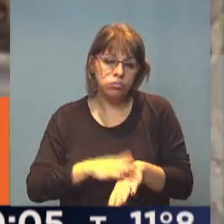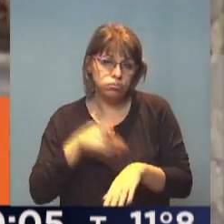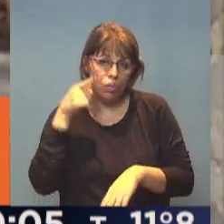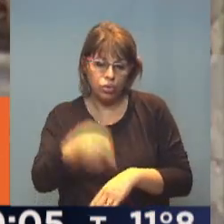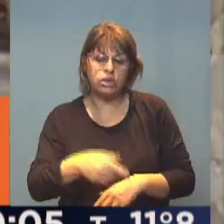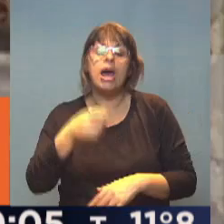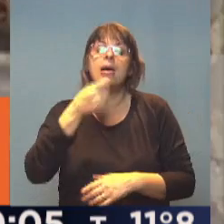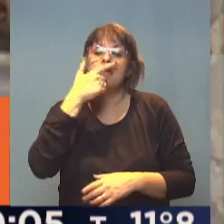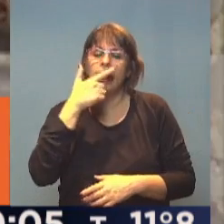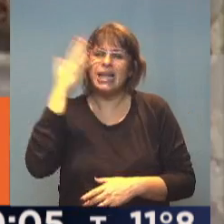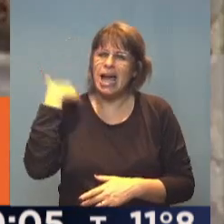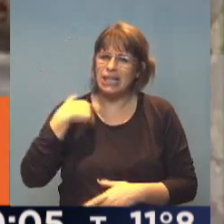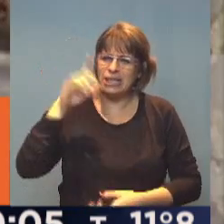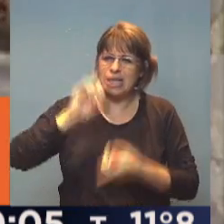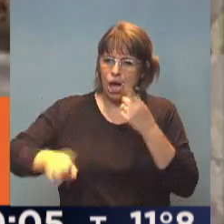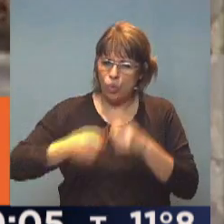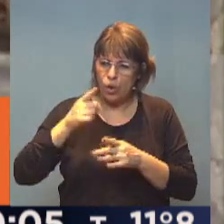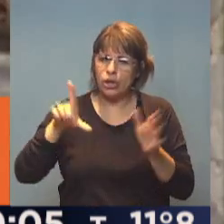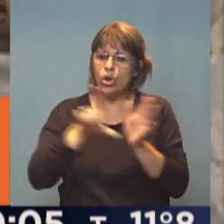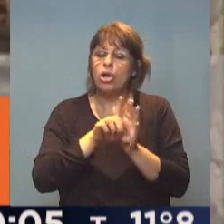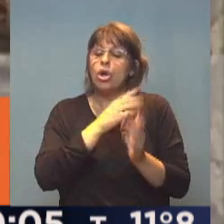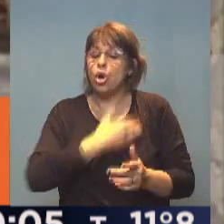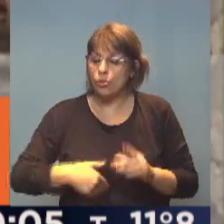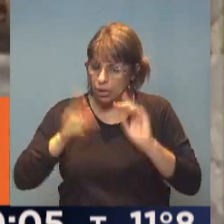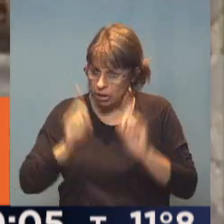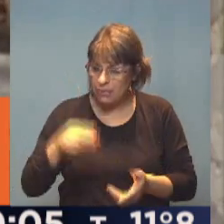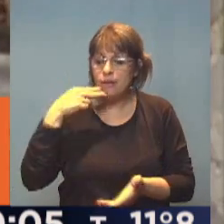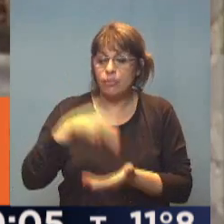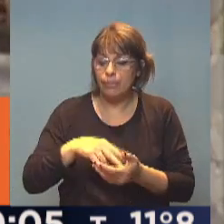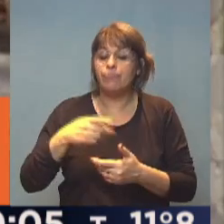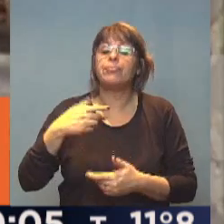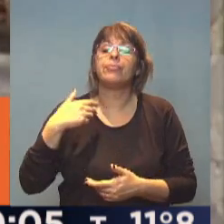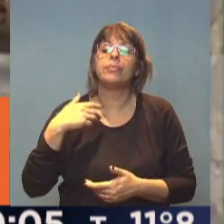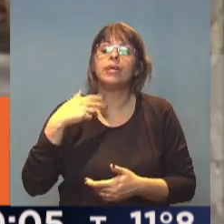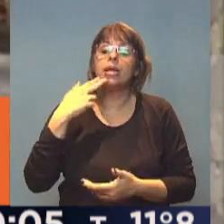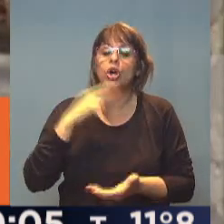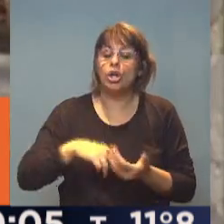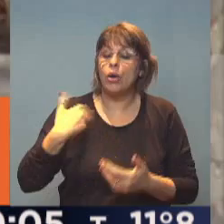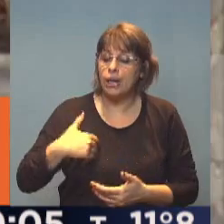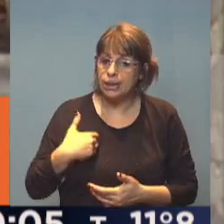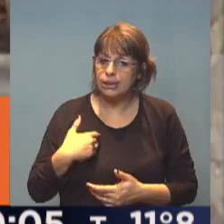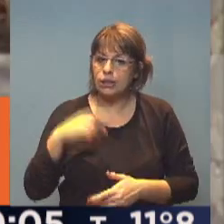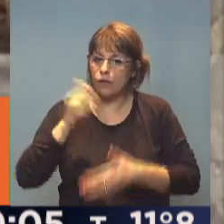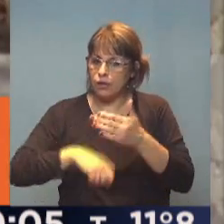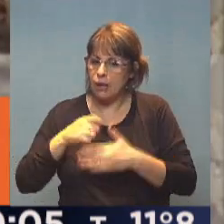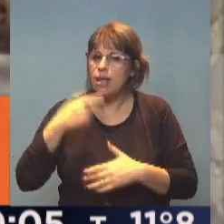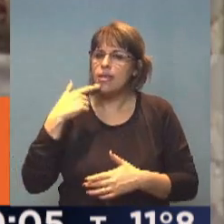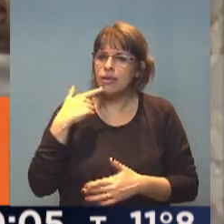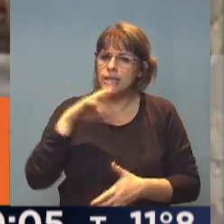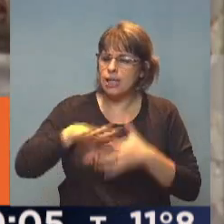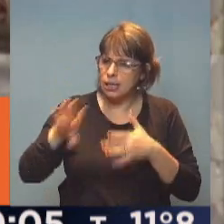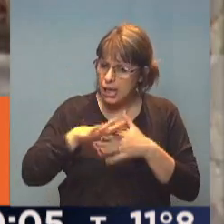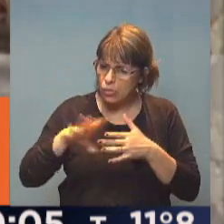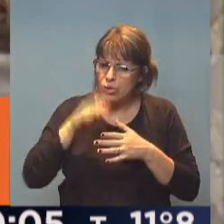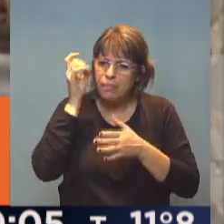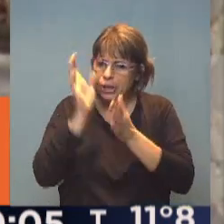la causa por el acuerdo firmado por el Poder Ejecutivo y la empresa Correo Argentino, propiedad de Franco Macri, por el cual se le condonaba una parte importante de la deuda